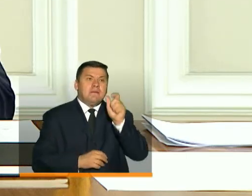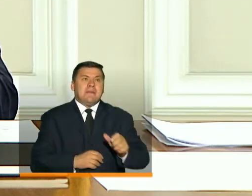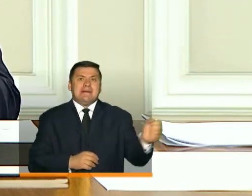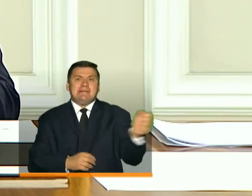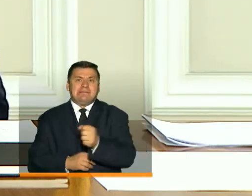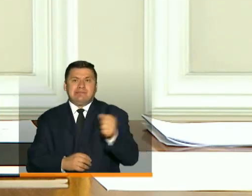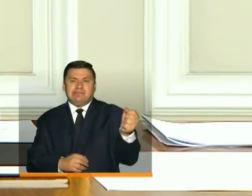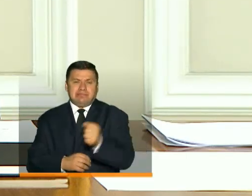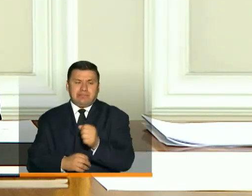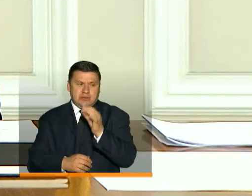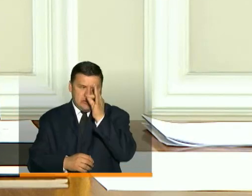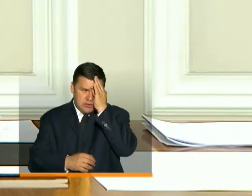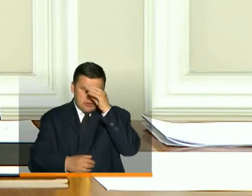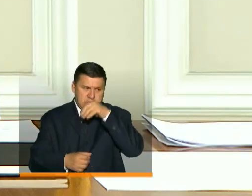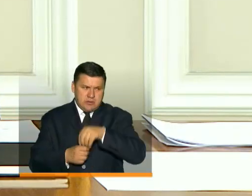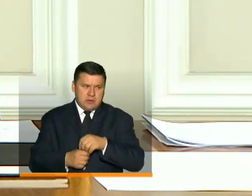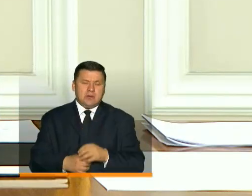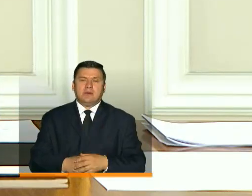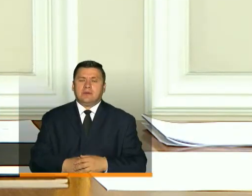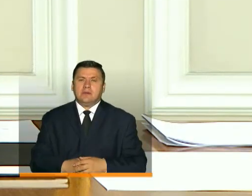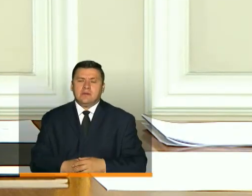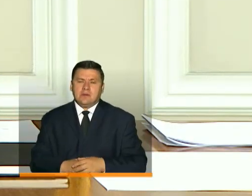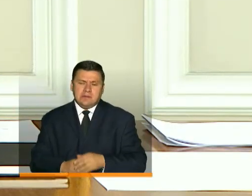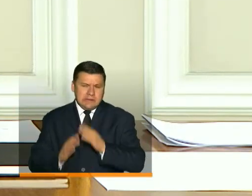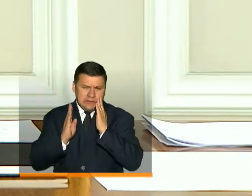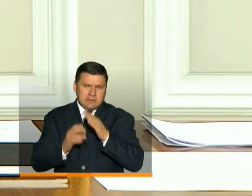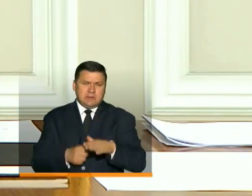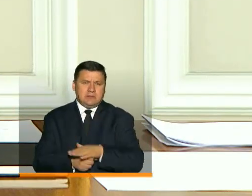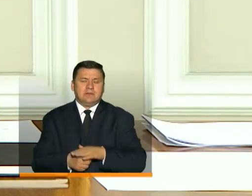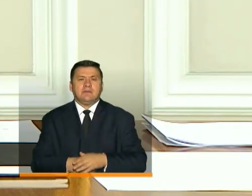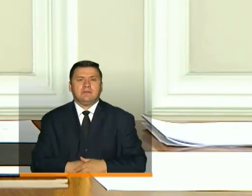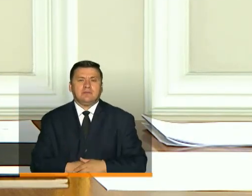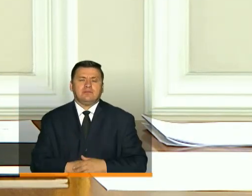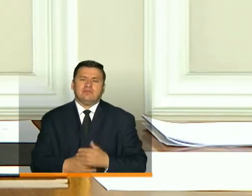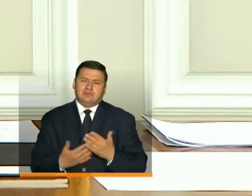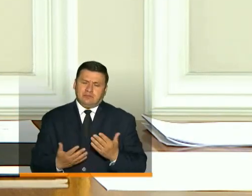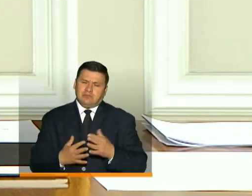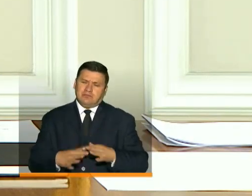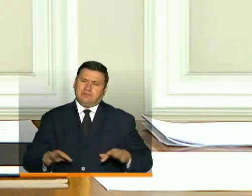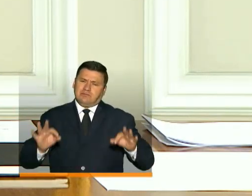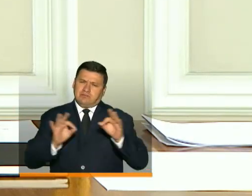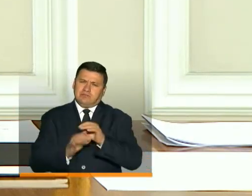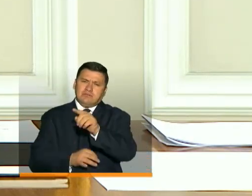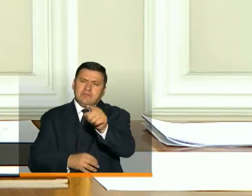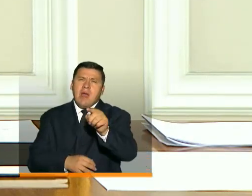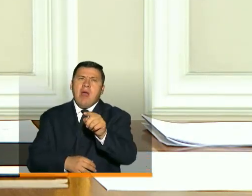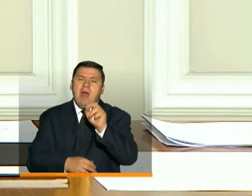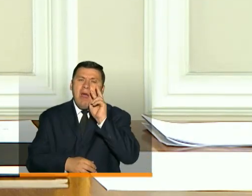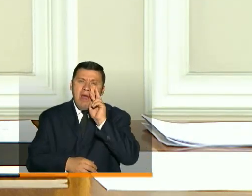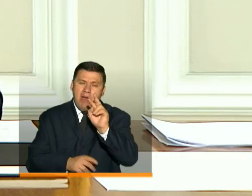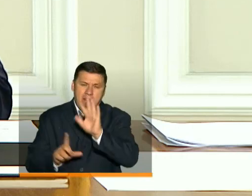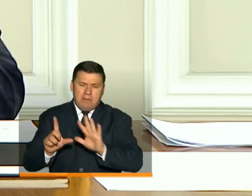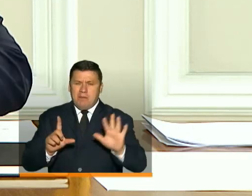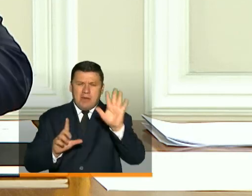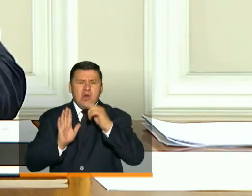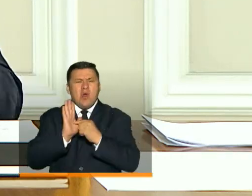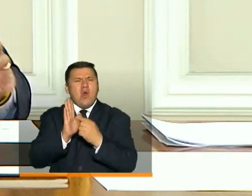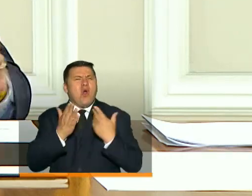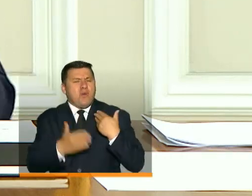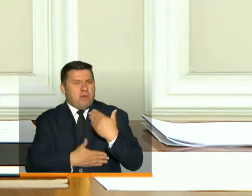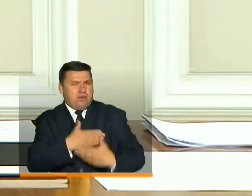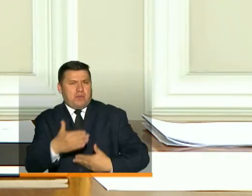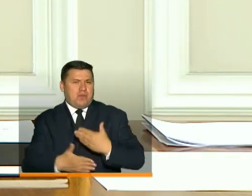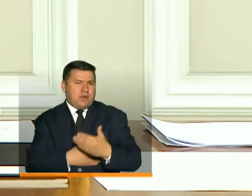cómo se ha ido fortaleciendo el recurso humano para atender esta situación. Por eso, importante que todos ustedes puedan ver a continuación cómo ha